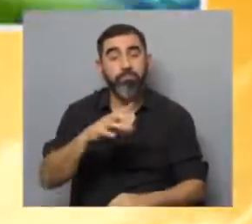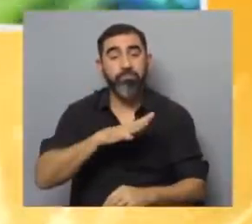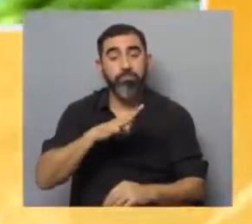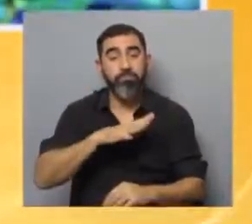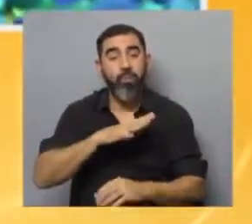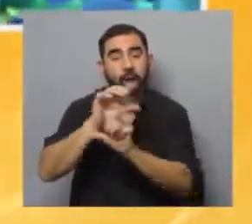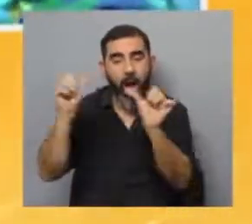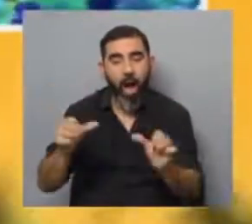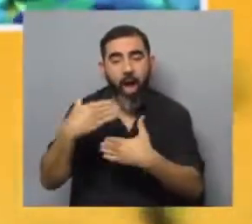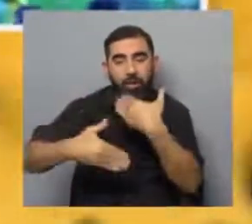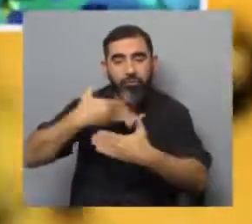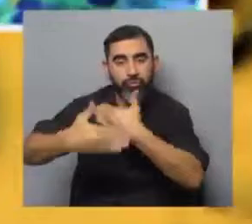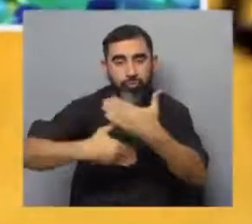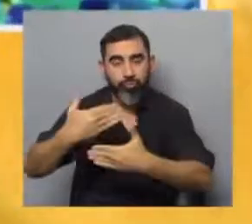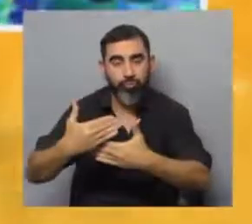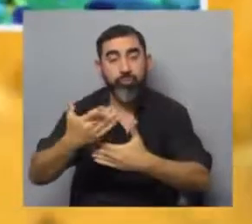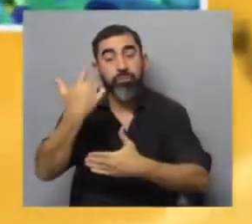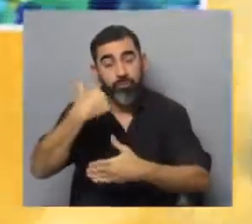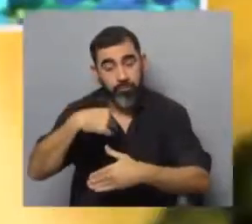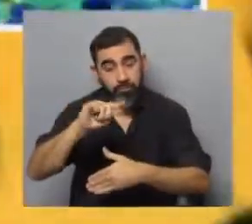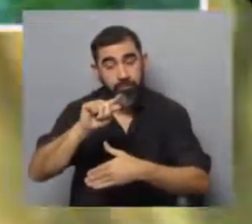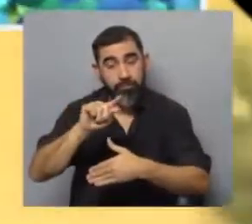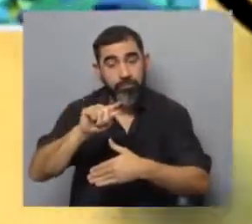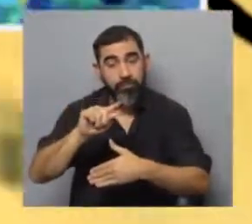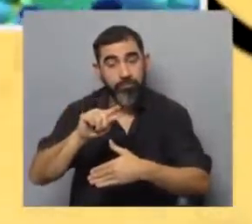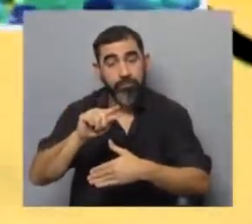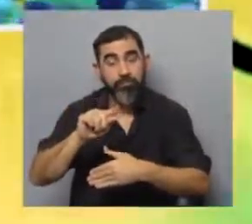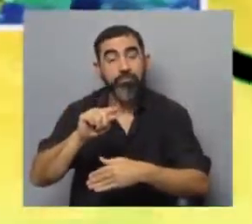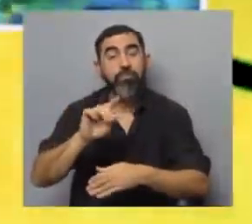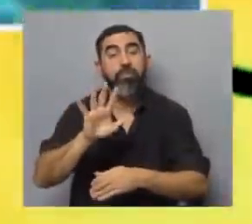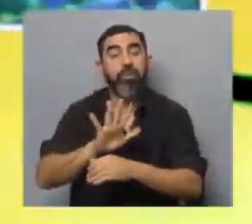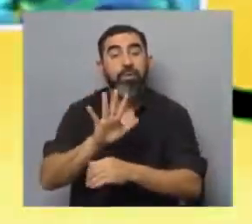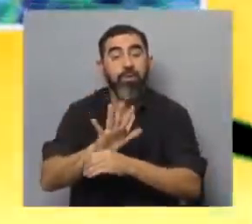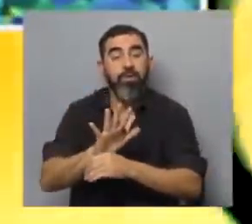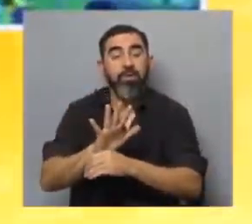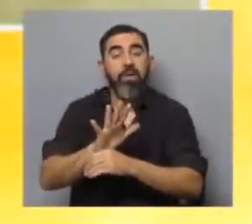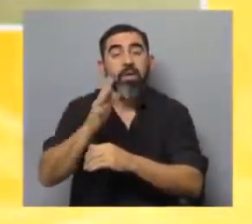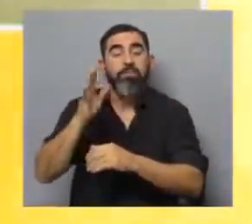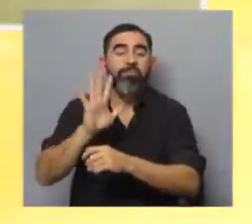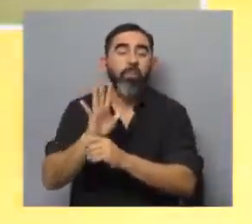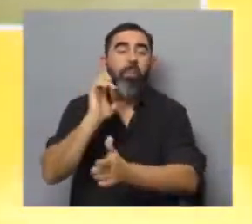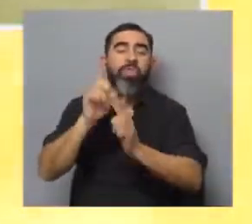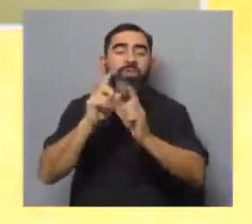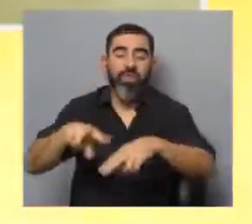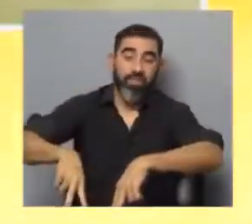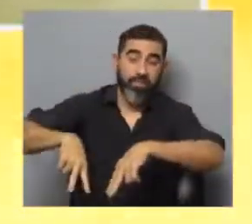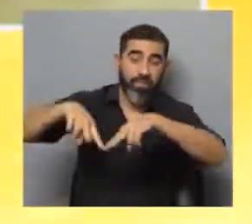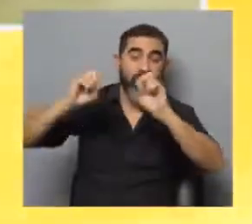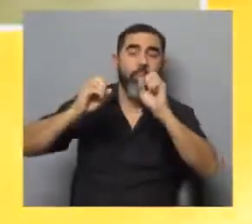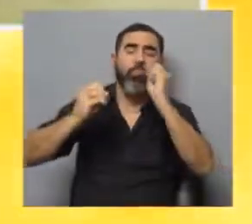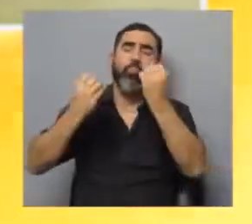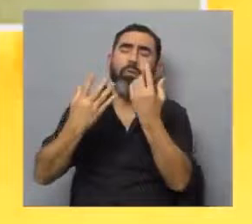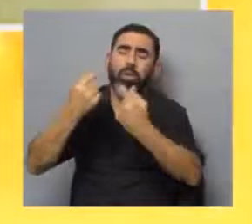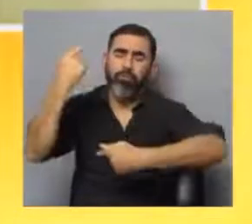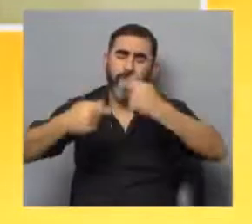más acción. Entonces es una molécula, uno tiene su gustito, pero divertida de estudiar por la variedad